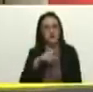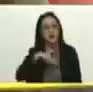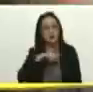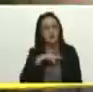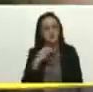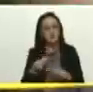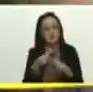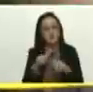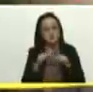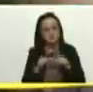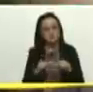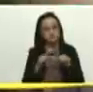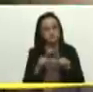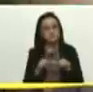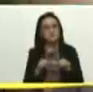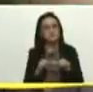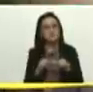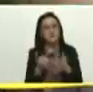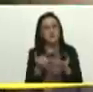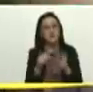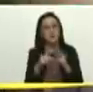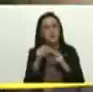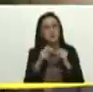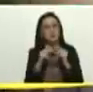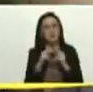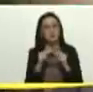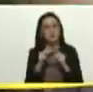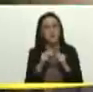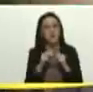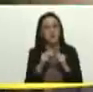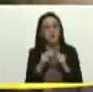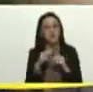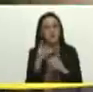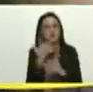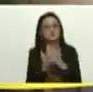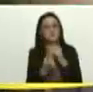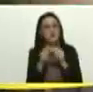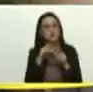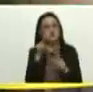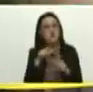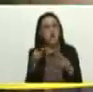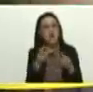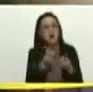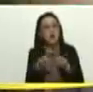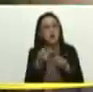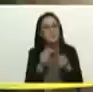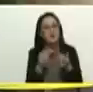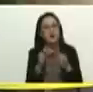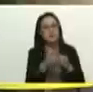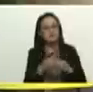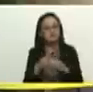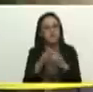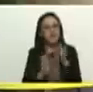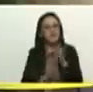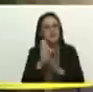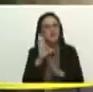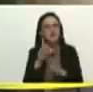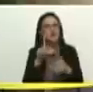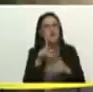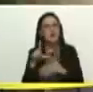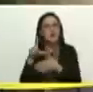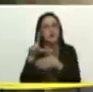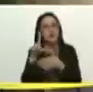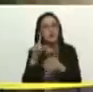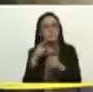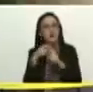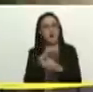y cultivar es la construcción de una gran zona económica común de desarrollo entre América Latina y el Caribe.